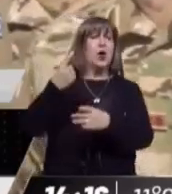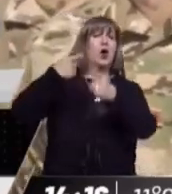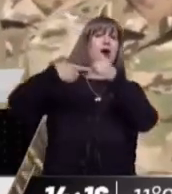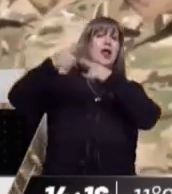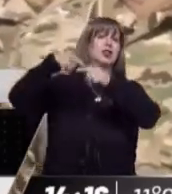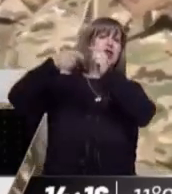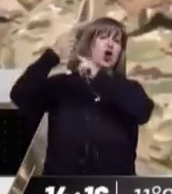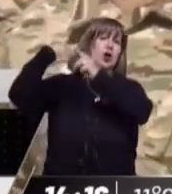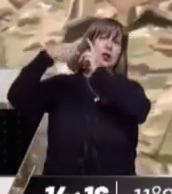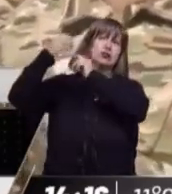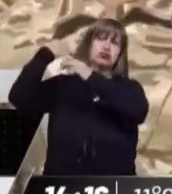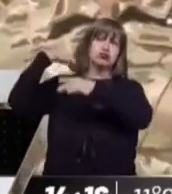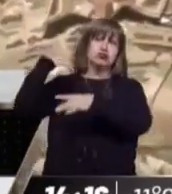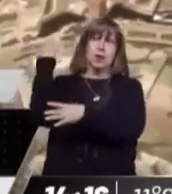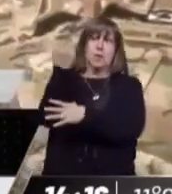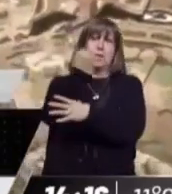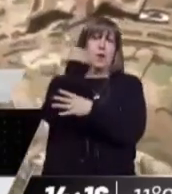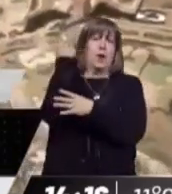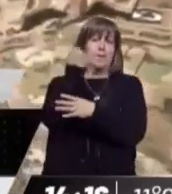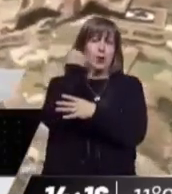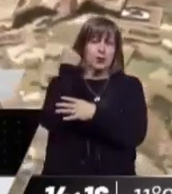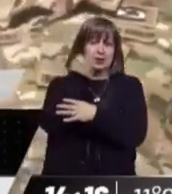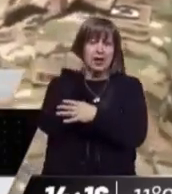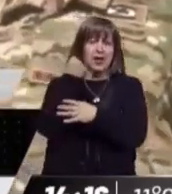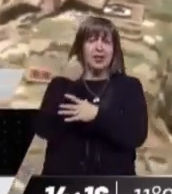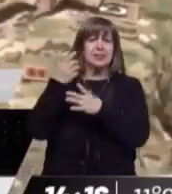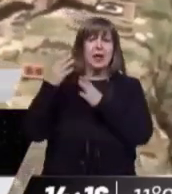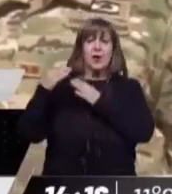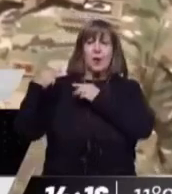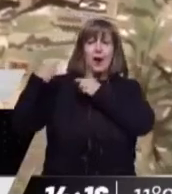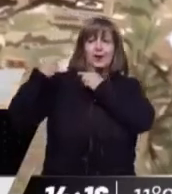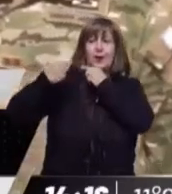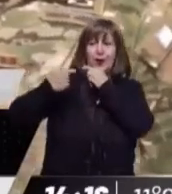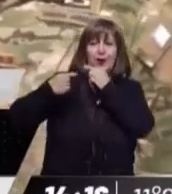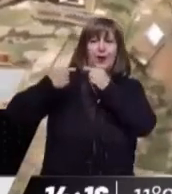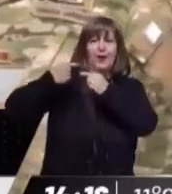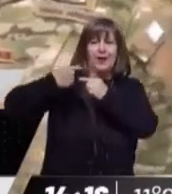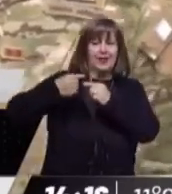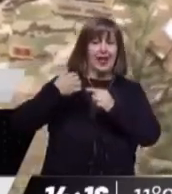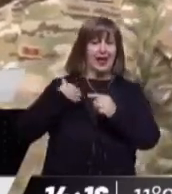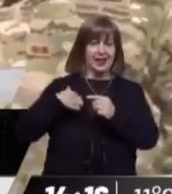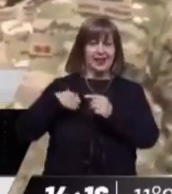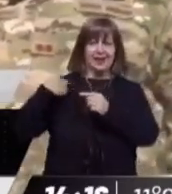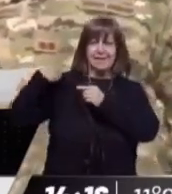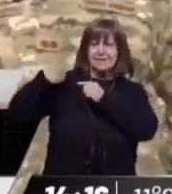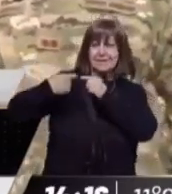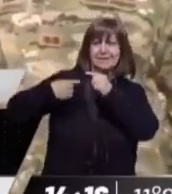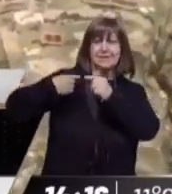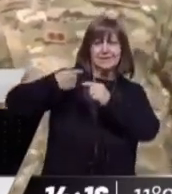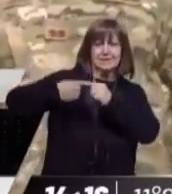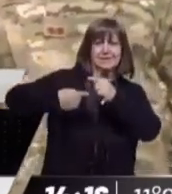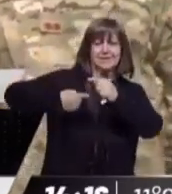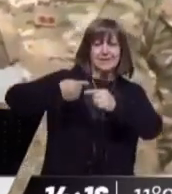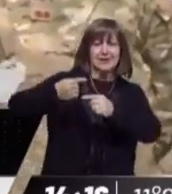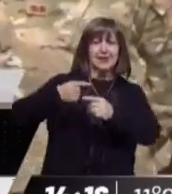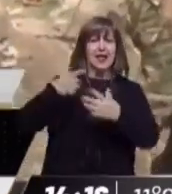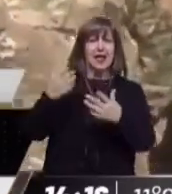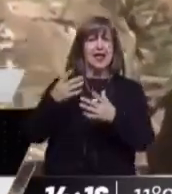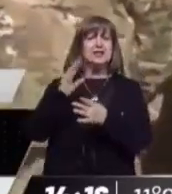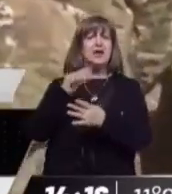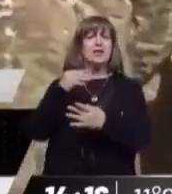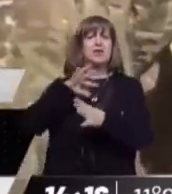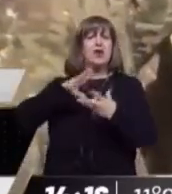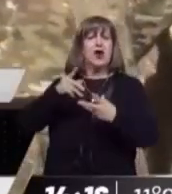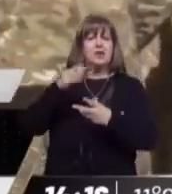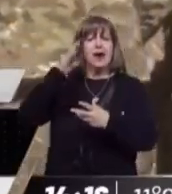historia rica en el primer tiempo de constitución del país, muestra que es una